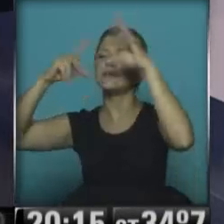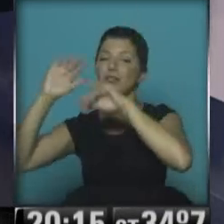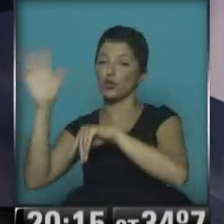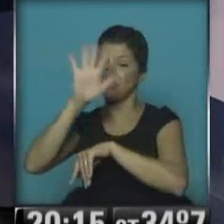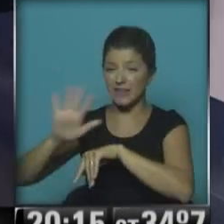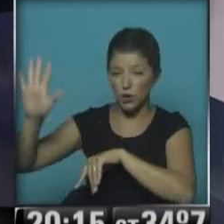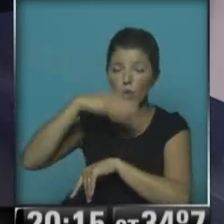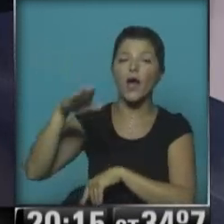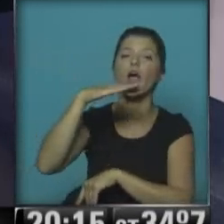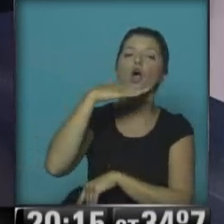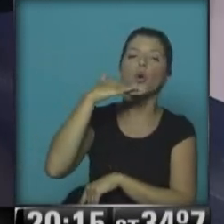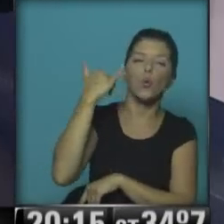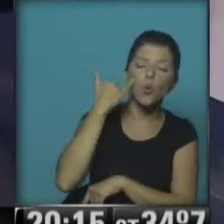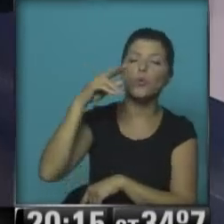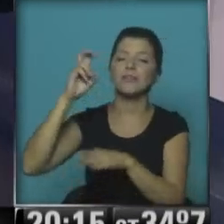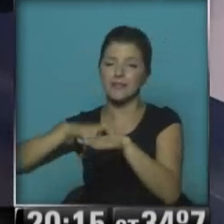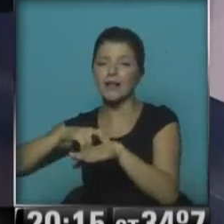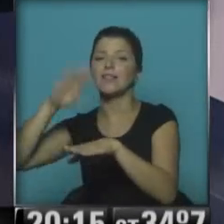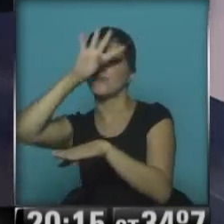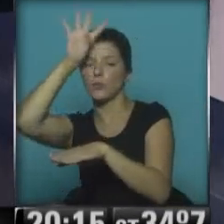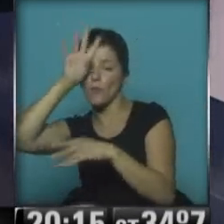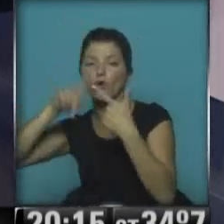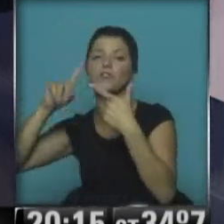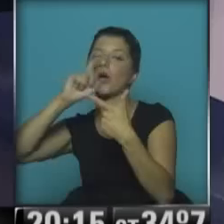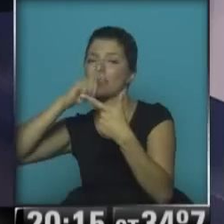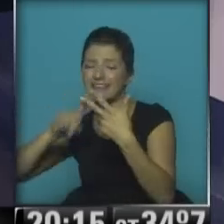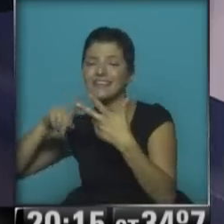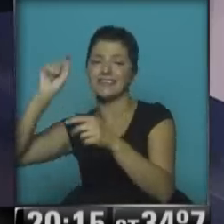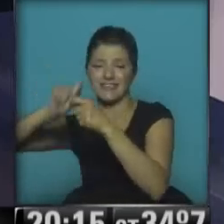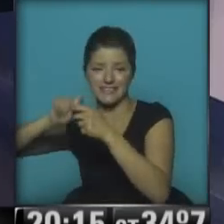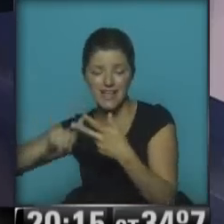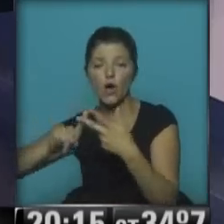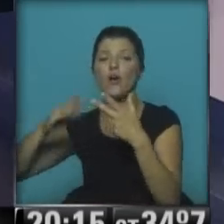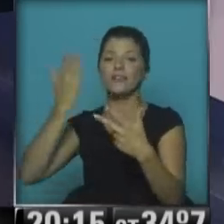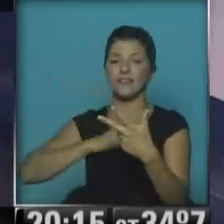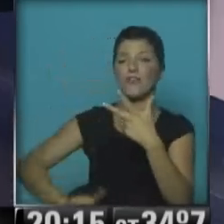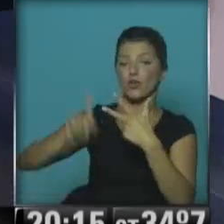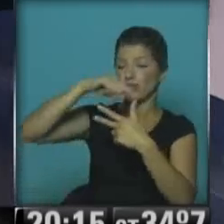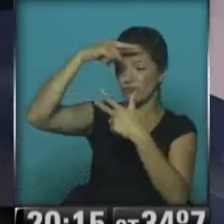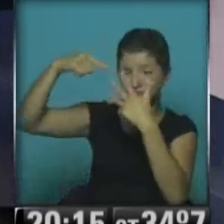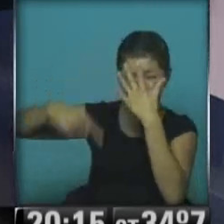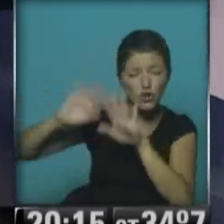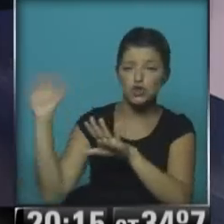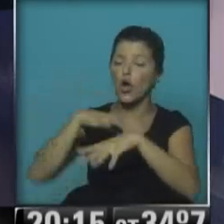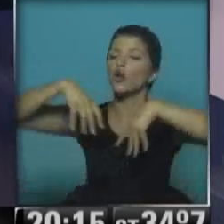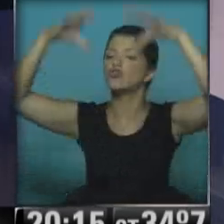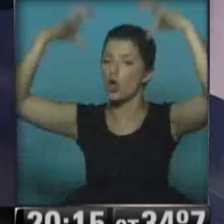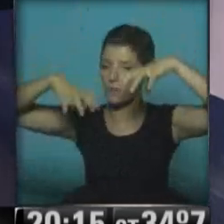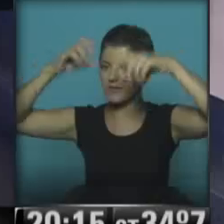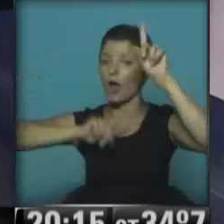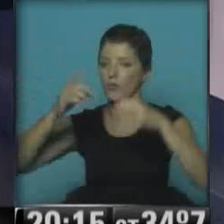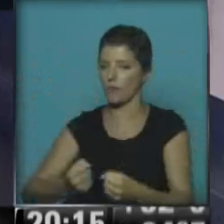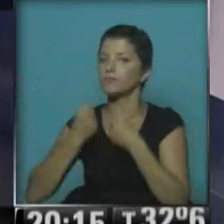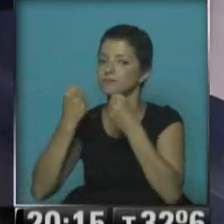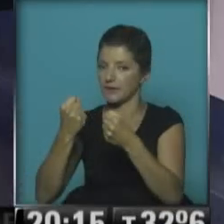región, este de Jujuy, Salta, Formosa, Chaco, Misiones, Corrientes, Santiago del Estero, norte de Santa Fe, van a ser de tormentas, algunas bastante intensas. Y